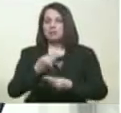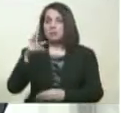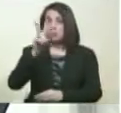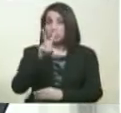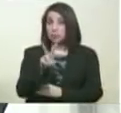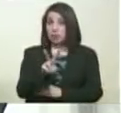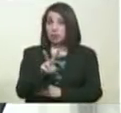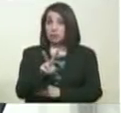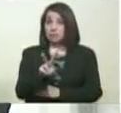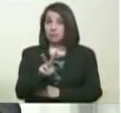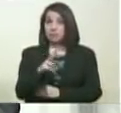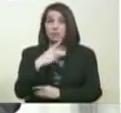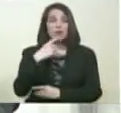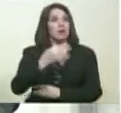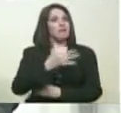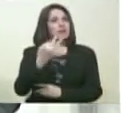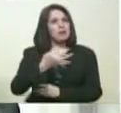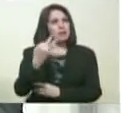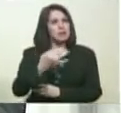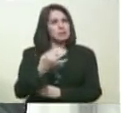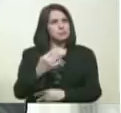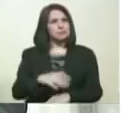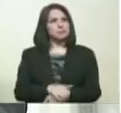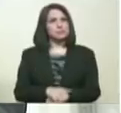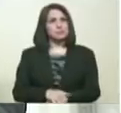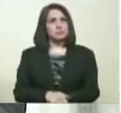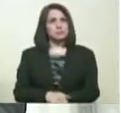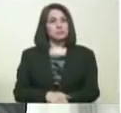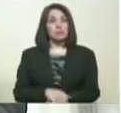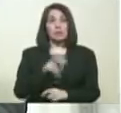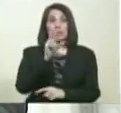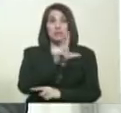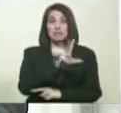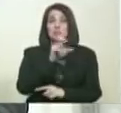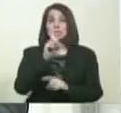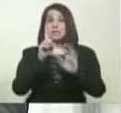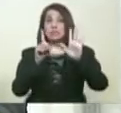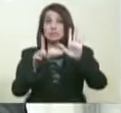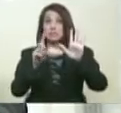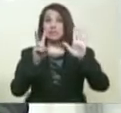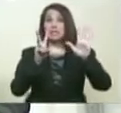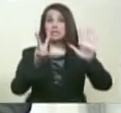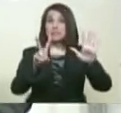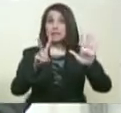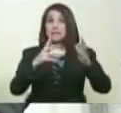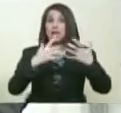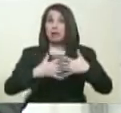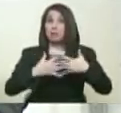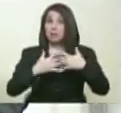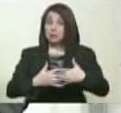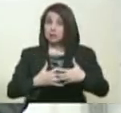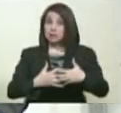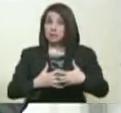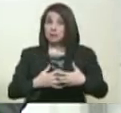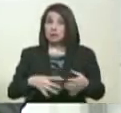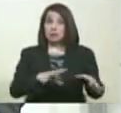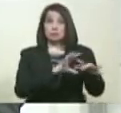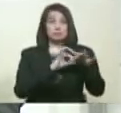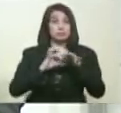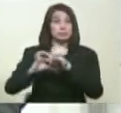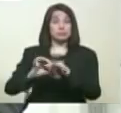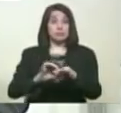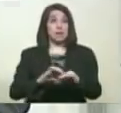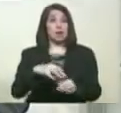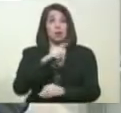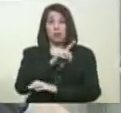Venezuela de verdad, presidente. Son 367 empresas vinculadas a los 15 motores de